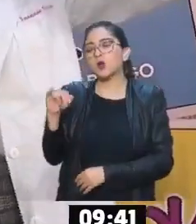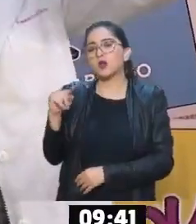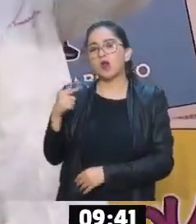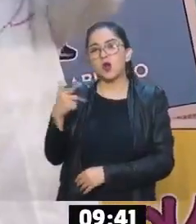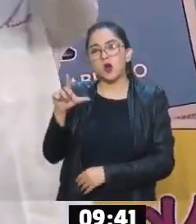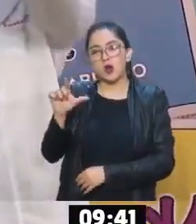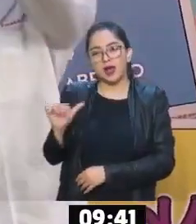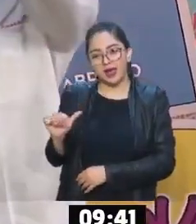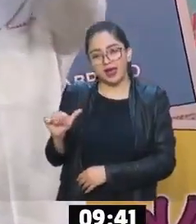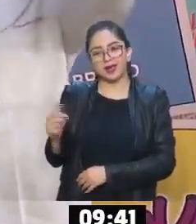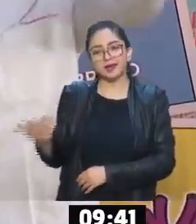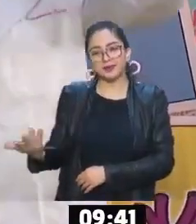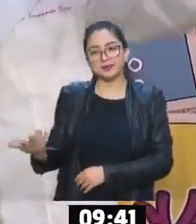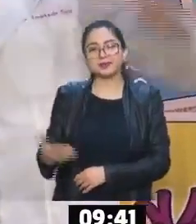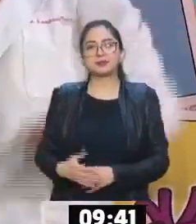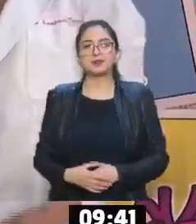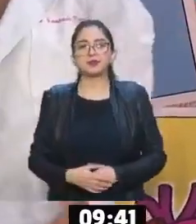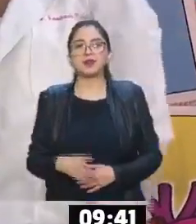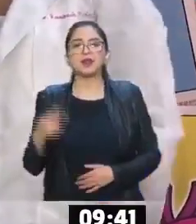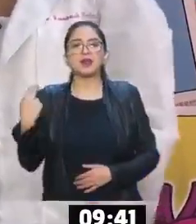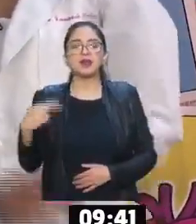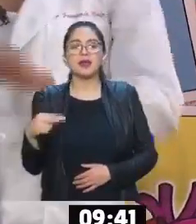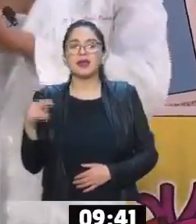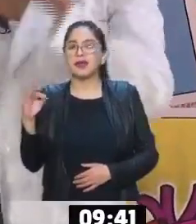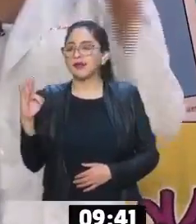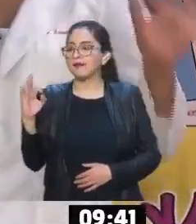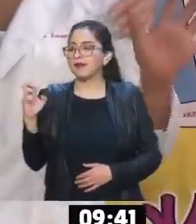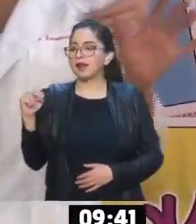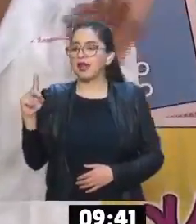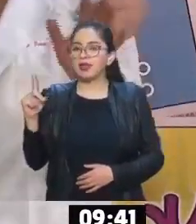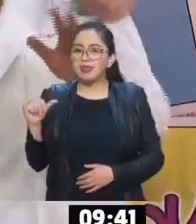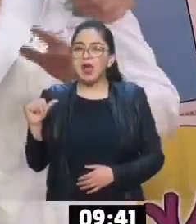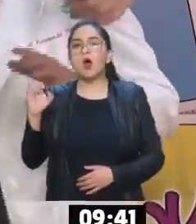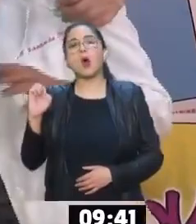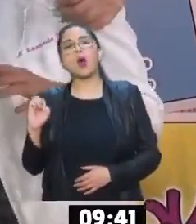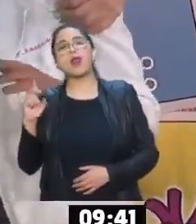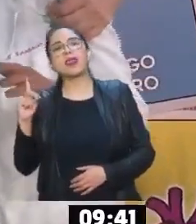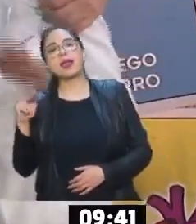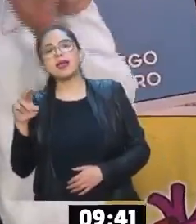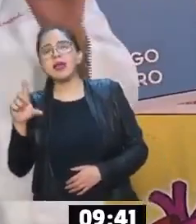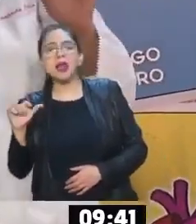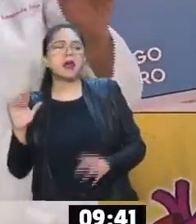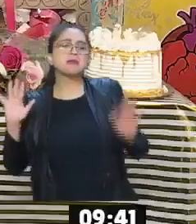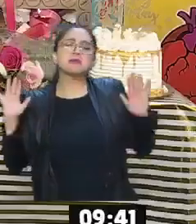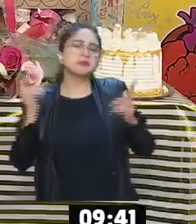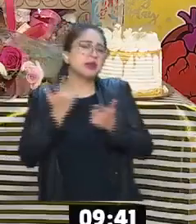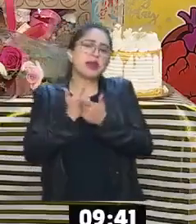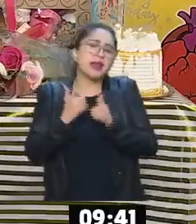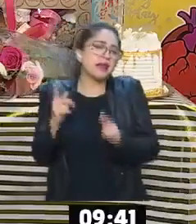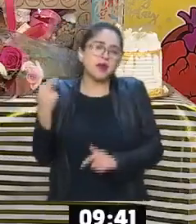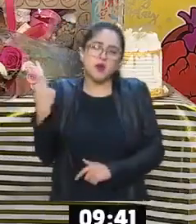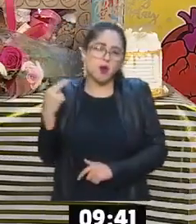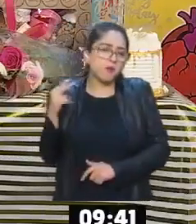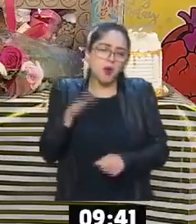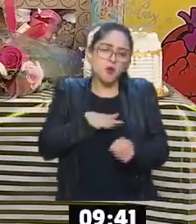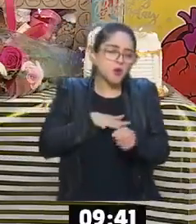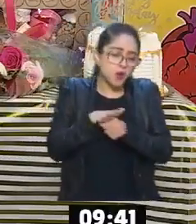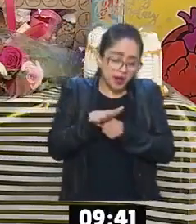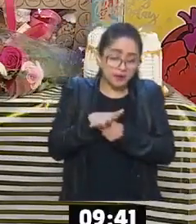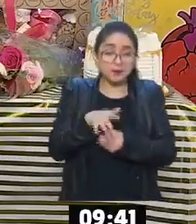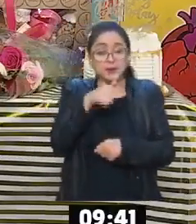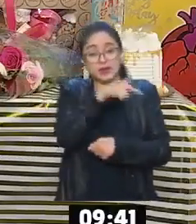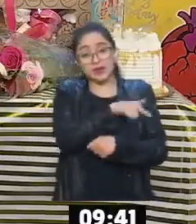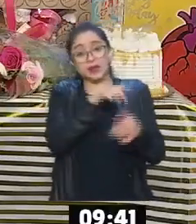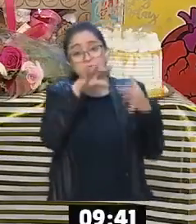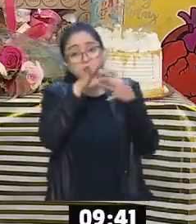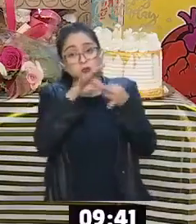dice el charro. La señora La Tocaya. Fernanda o Daniela Fernanda, como gusten. Y hoy nos va a decir las bondades